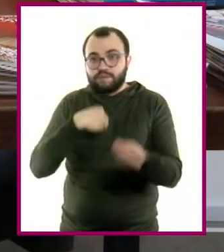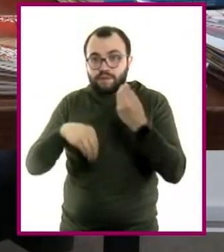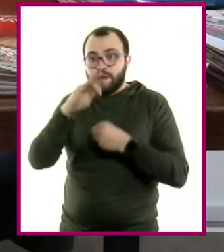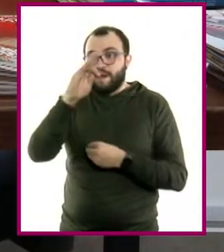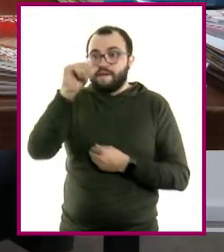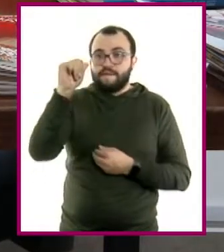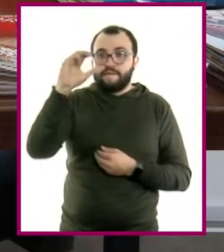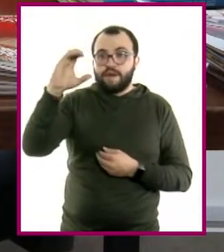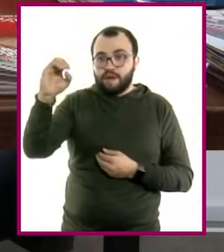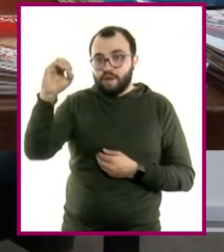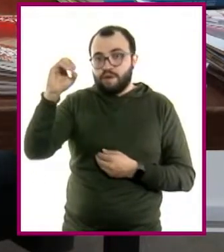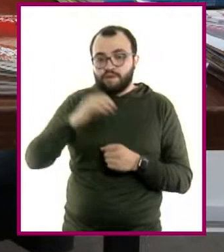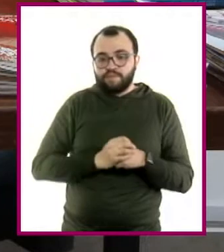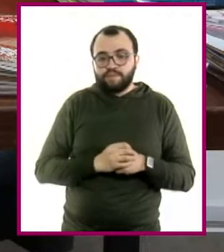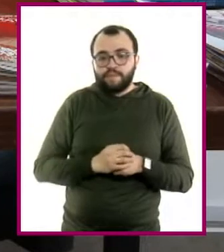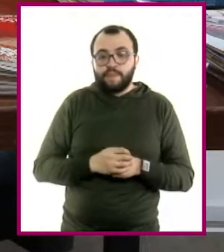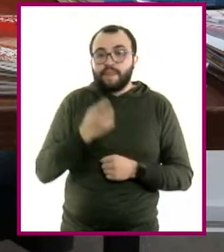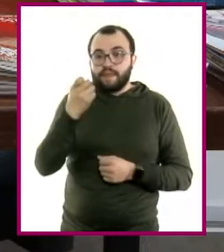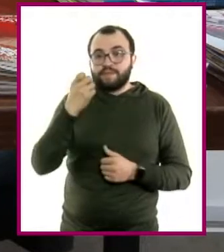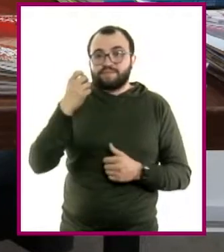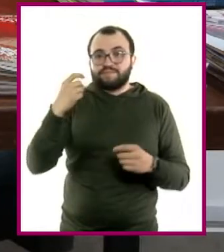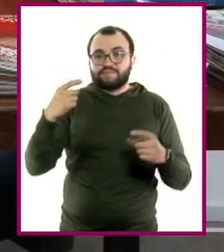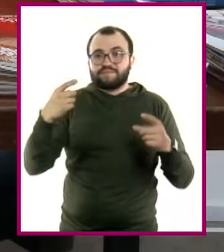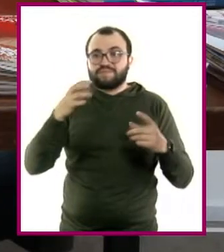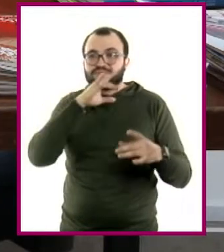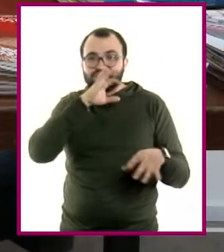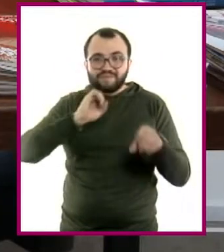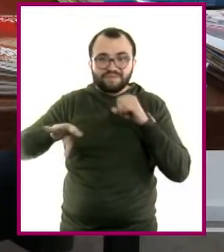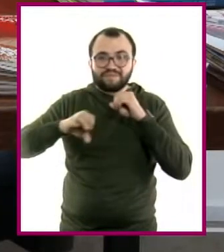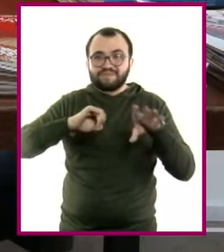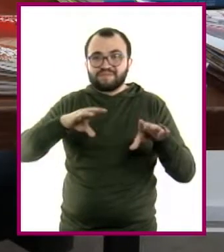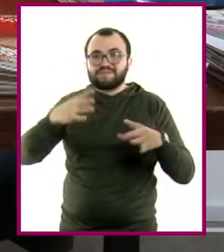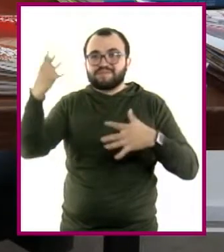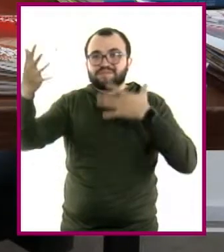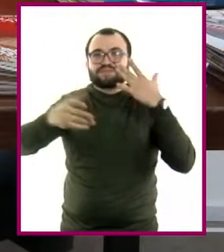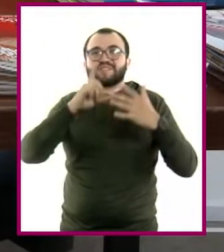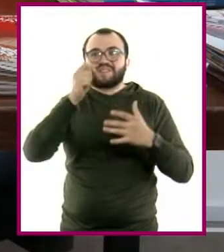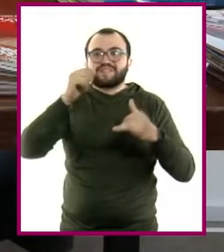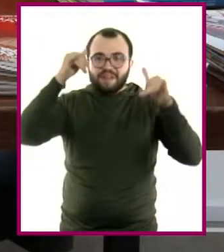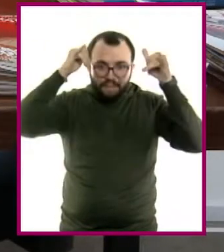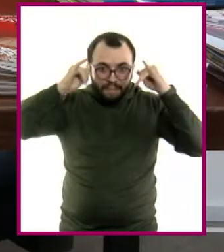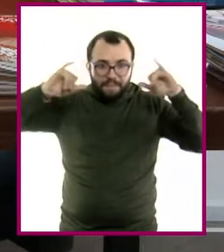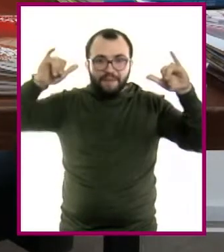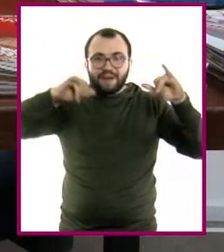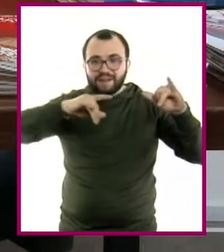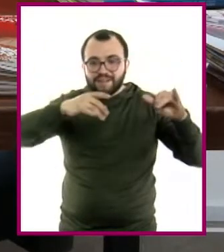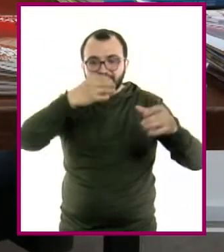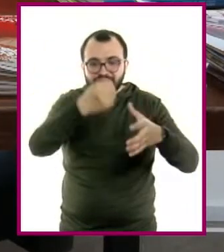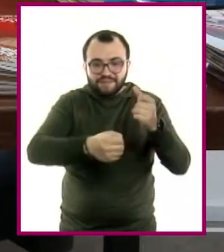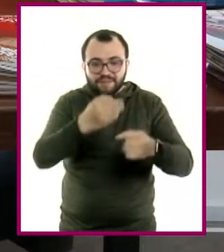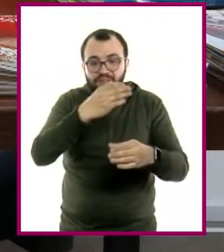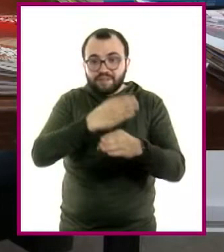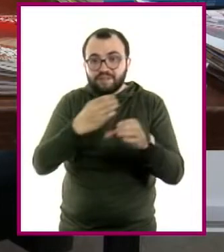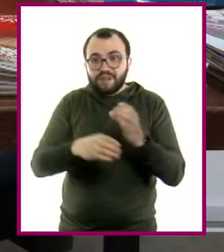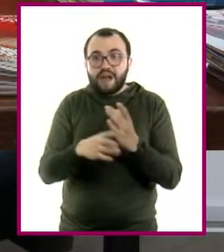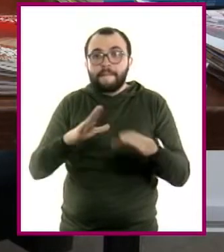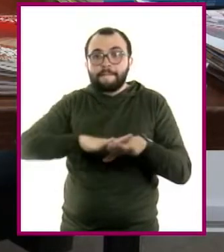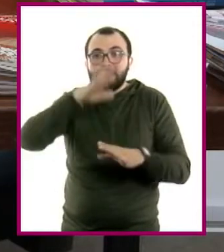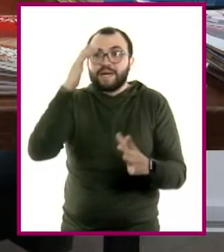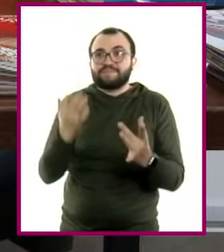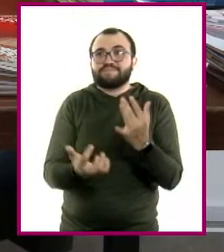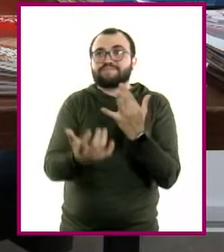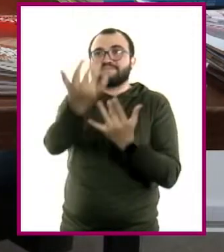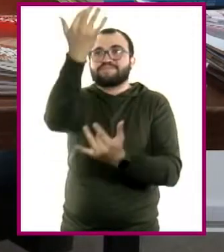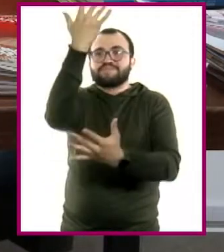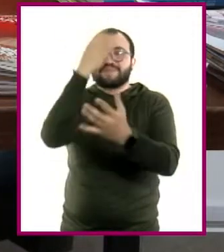FAO, la contaminación ambiental en el sector ganadero genera más gases de efecto invernadero, alrededor de un